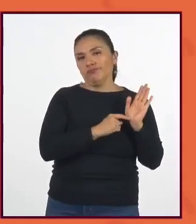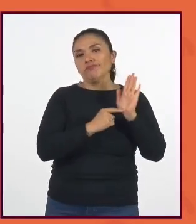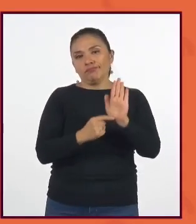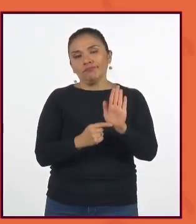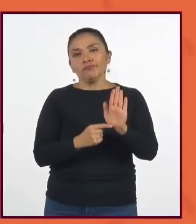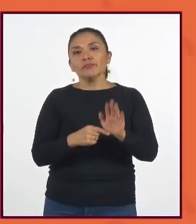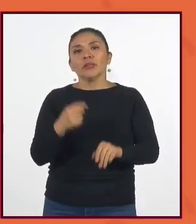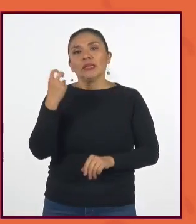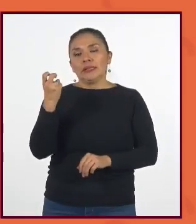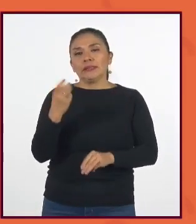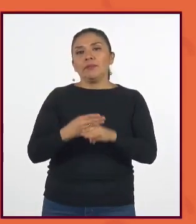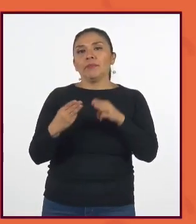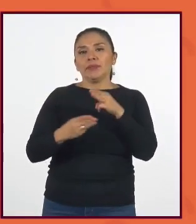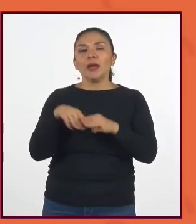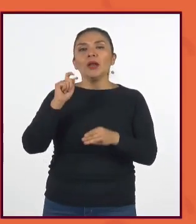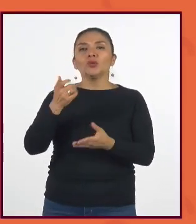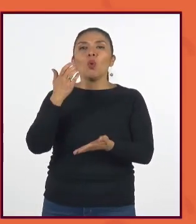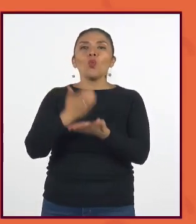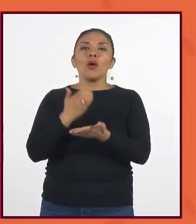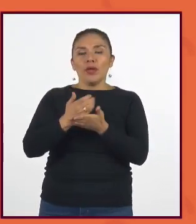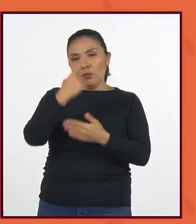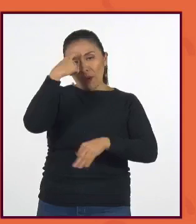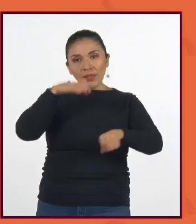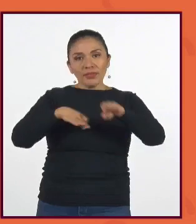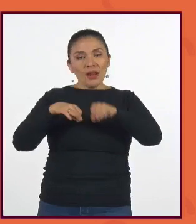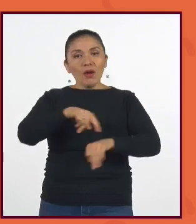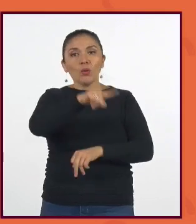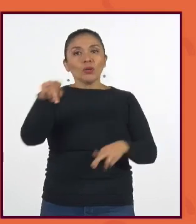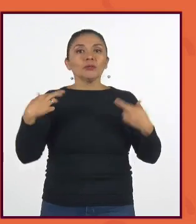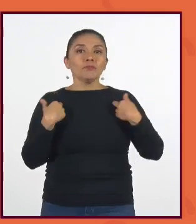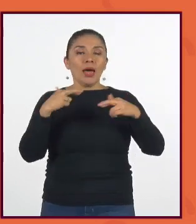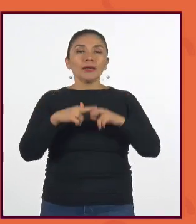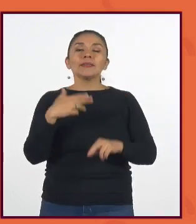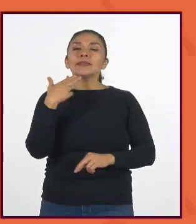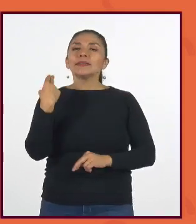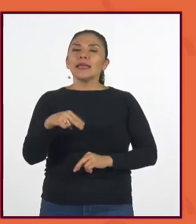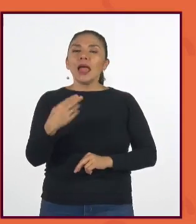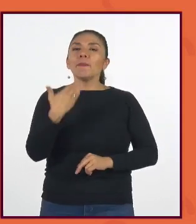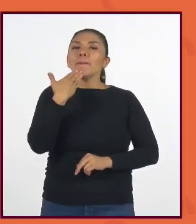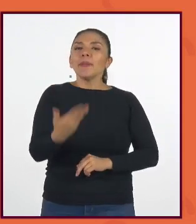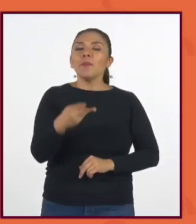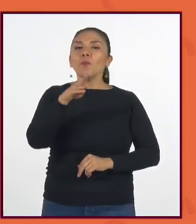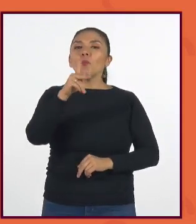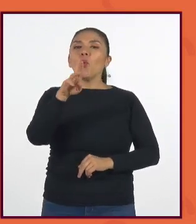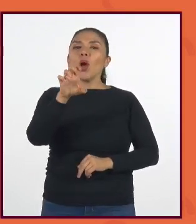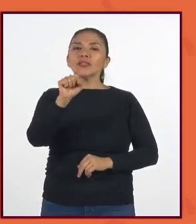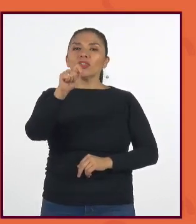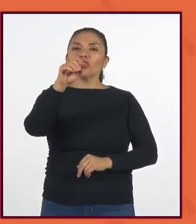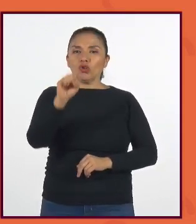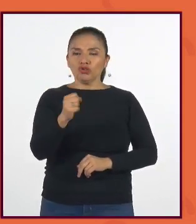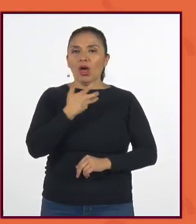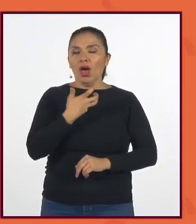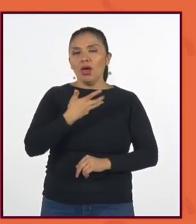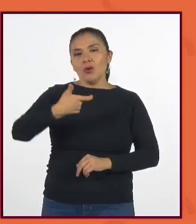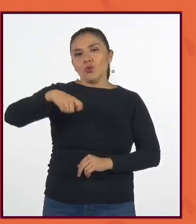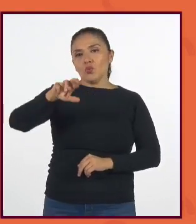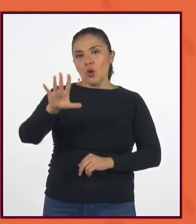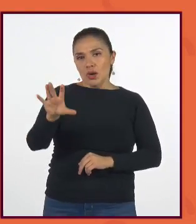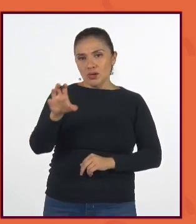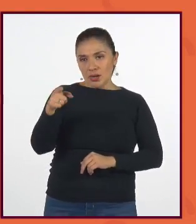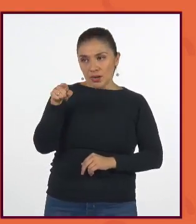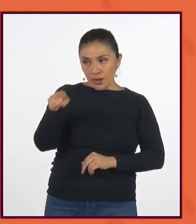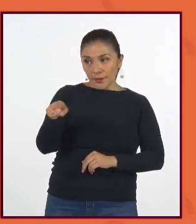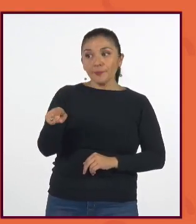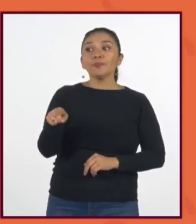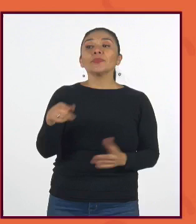este material que es un cuadernillo de trabajo para docentes que se llama Bien Puestos. Les dejo ahí el código QR y